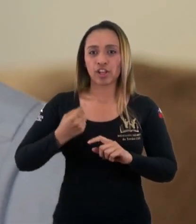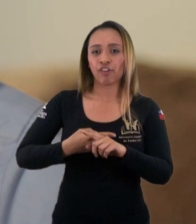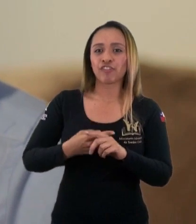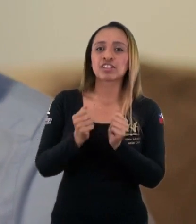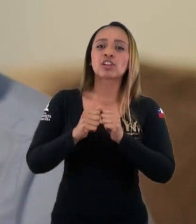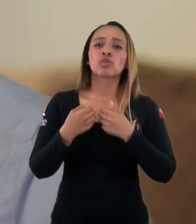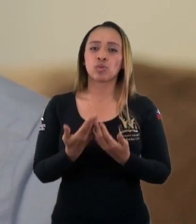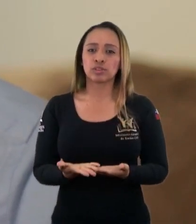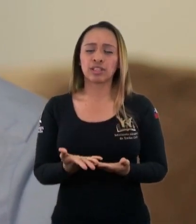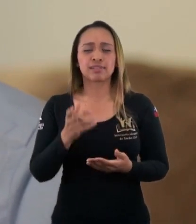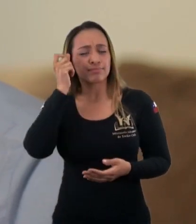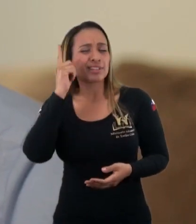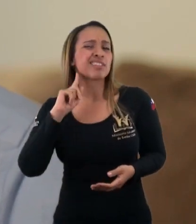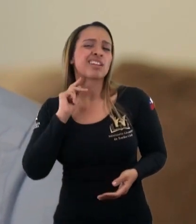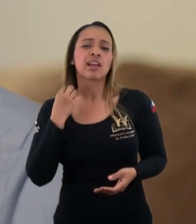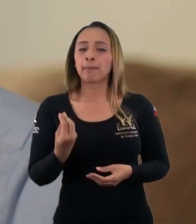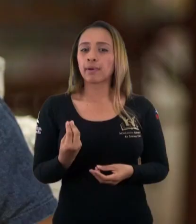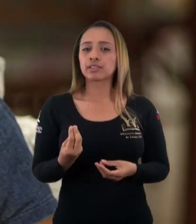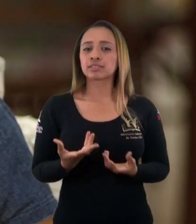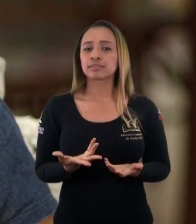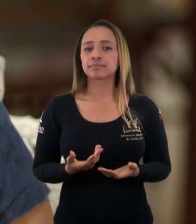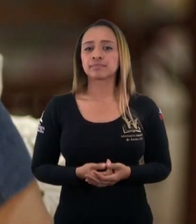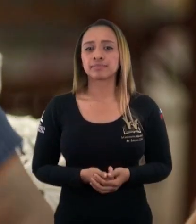y saber qué está sucediendo.